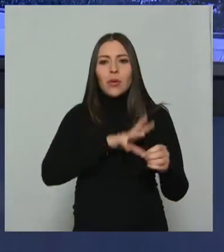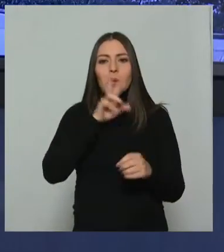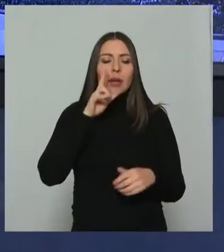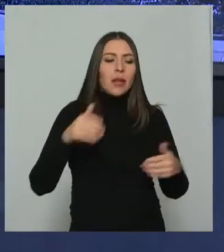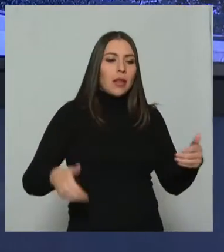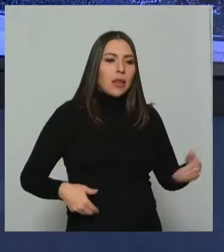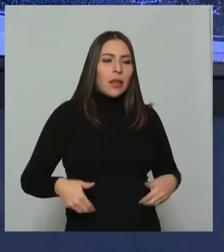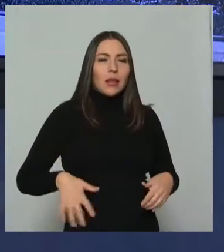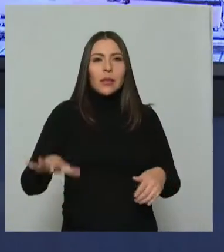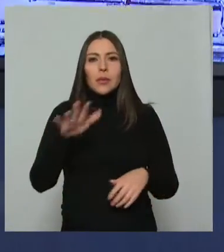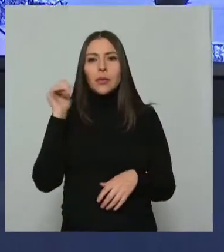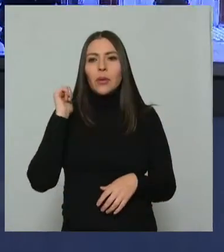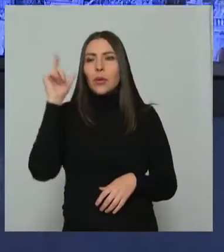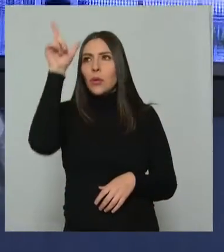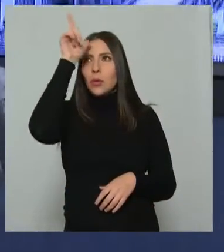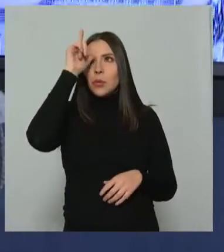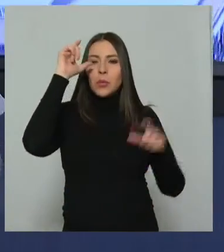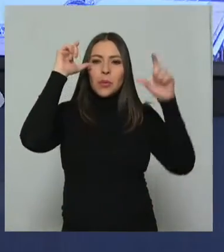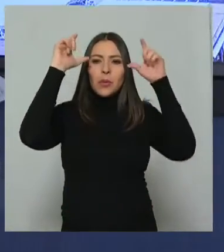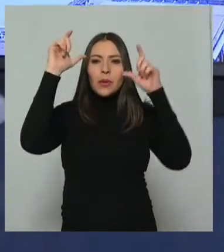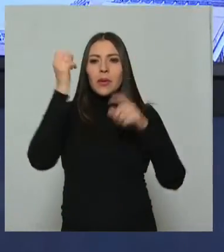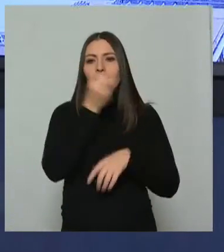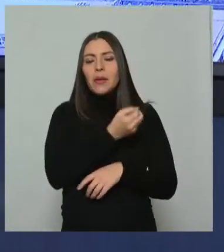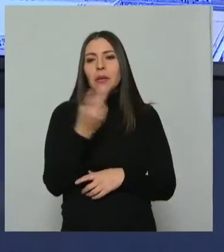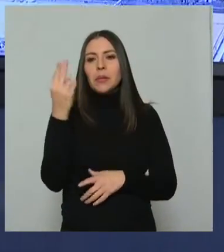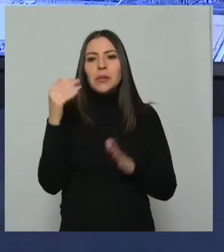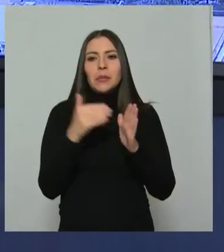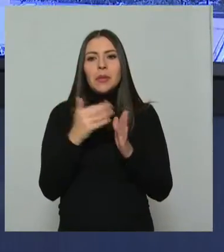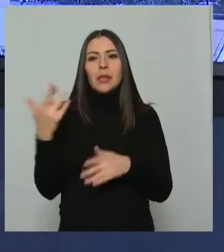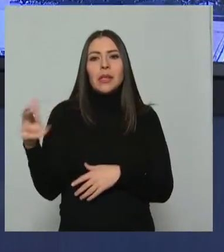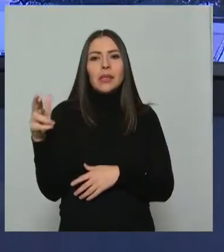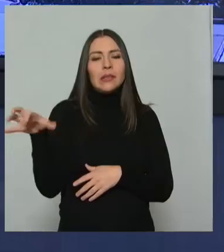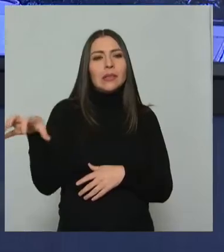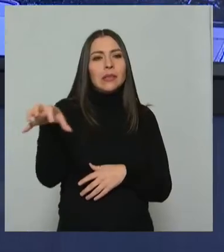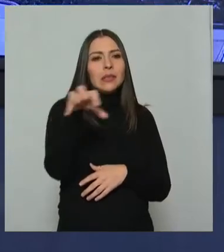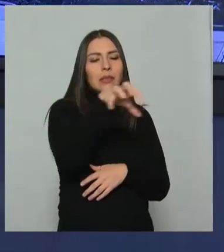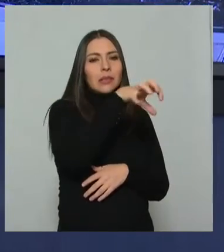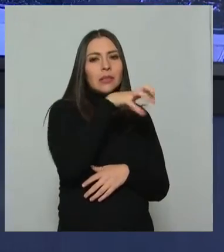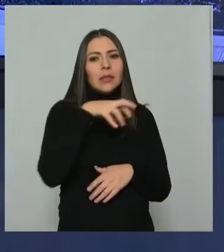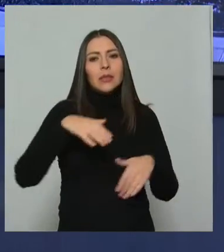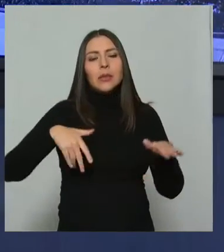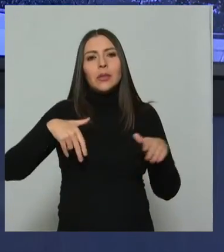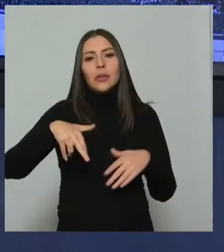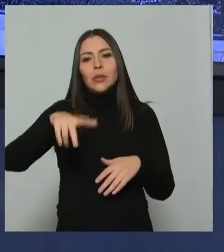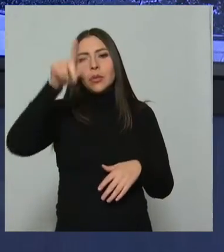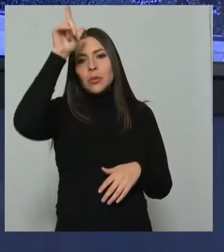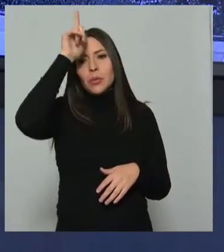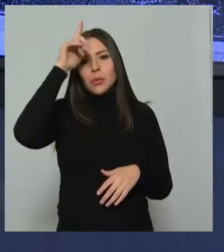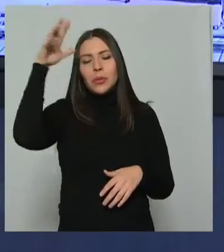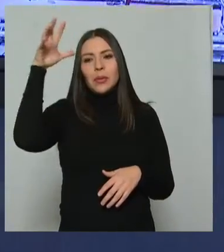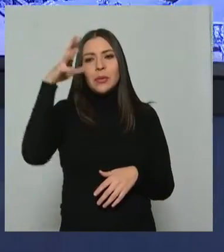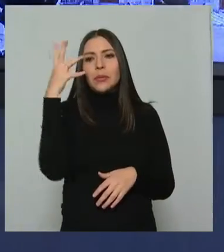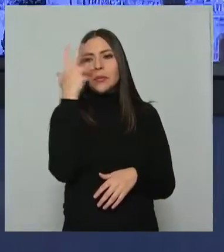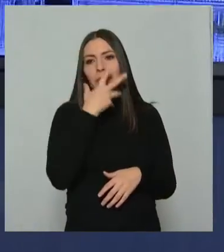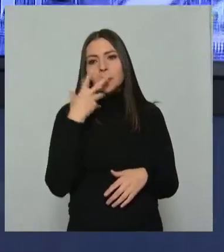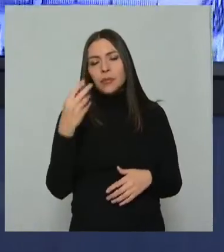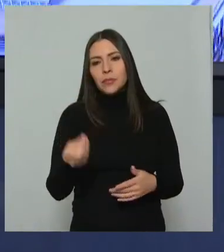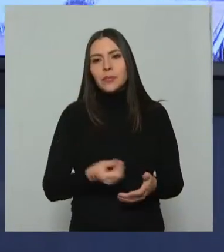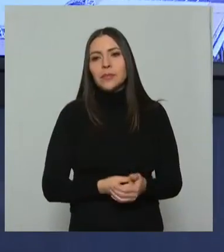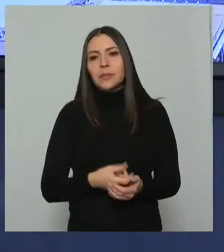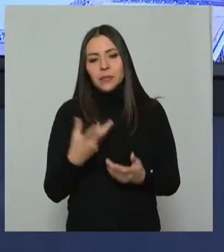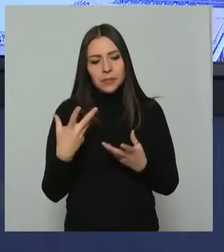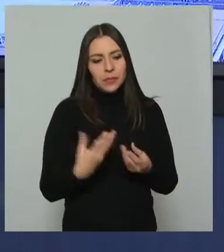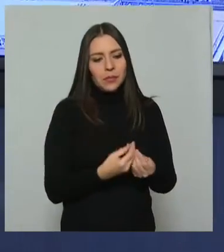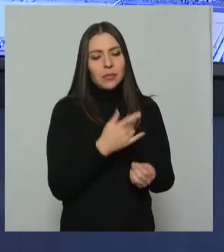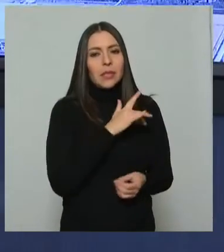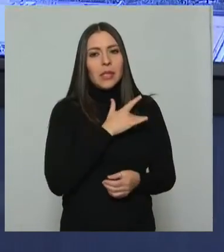teatro, vas a ver un clásico, tienes la luna llena, tienes 25,000 restaurancitos para tomar un café. Caminar bajo la luz de la luna, qué delicia. Vayan enamorados, vayan con la